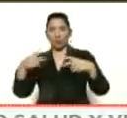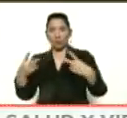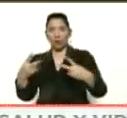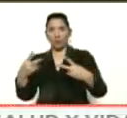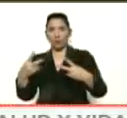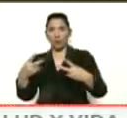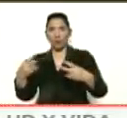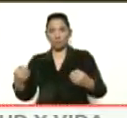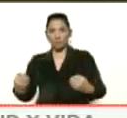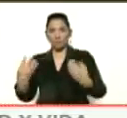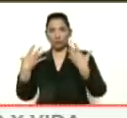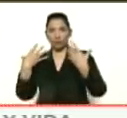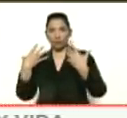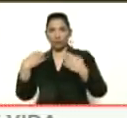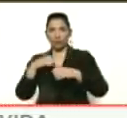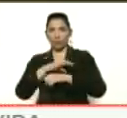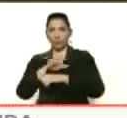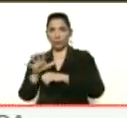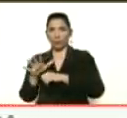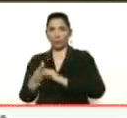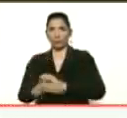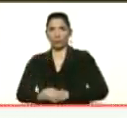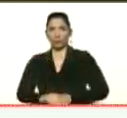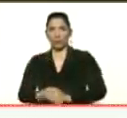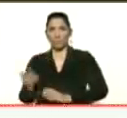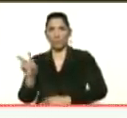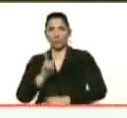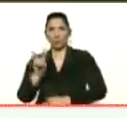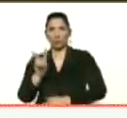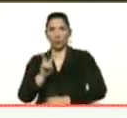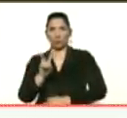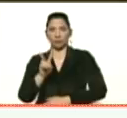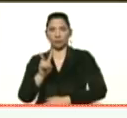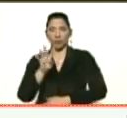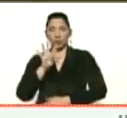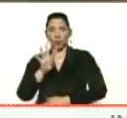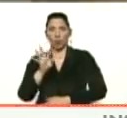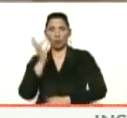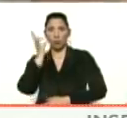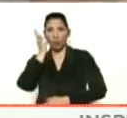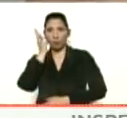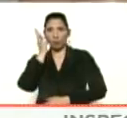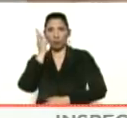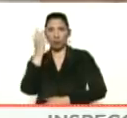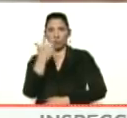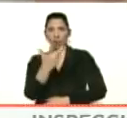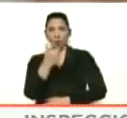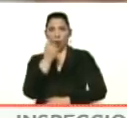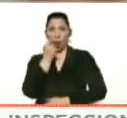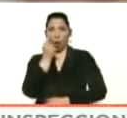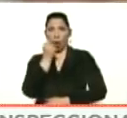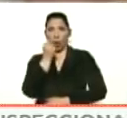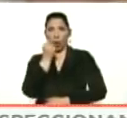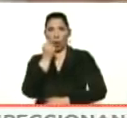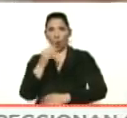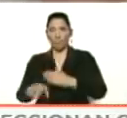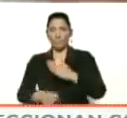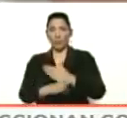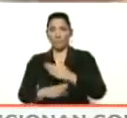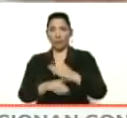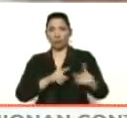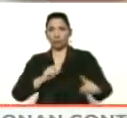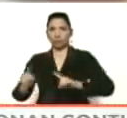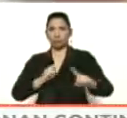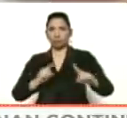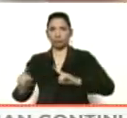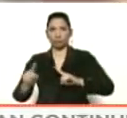infección por COVID-19 en Venezuela, 4 mujeres tres hombres. Se mantiene activo